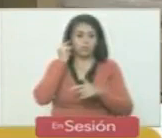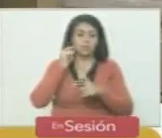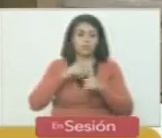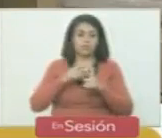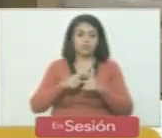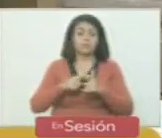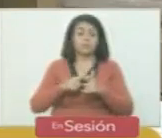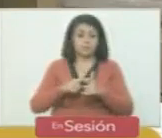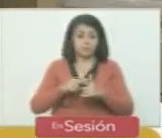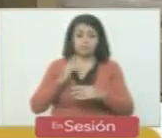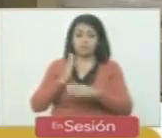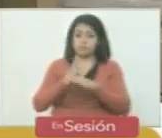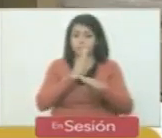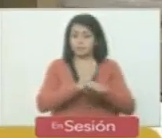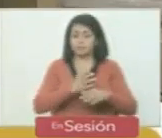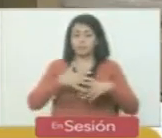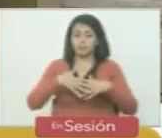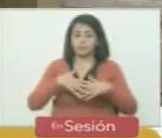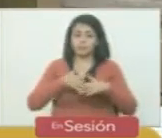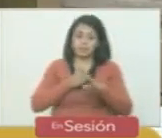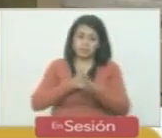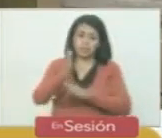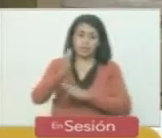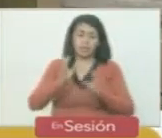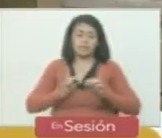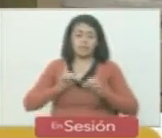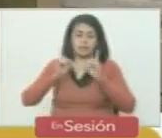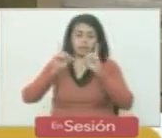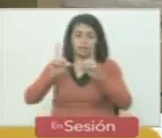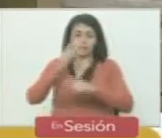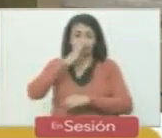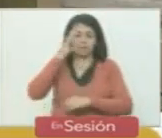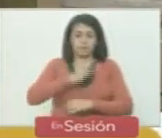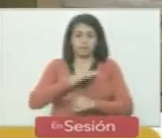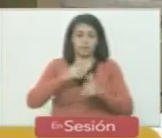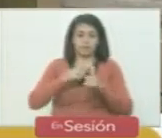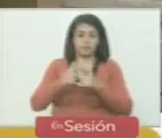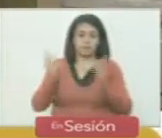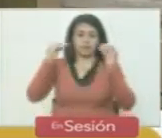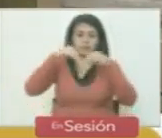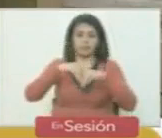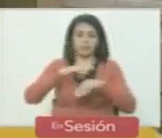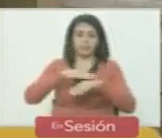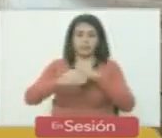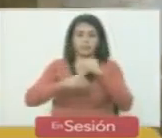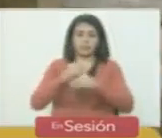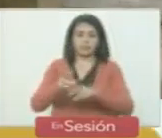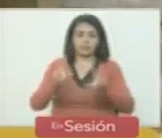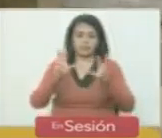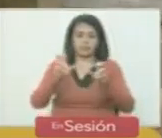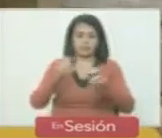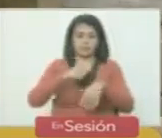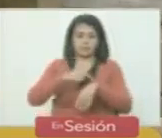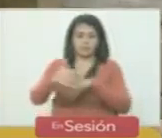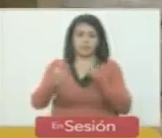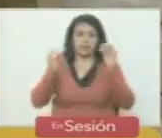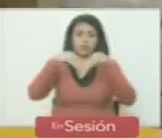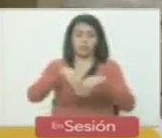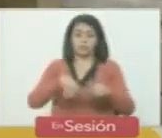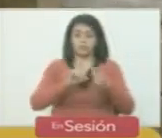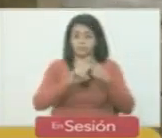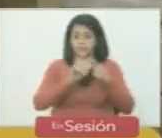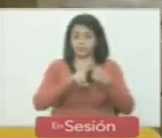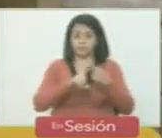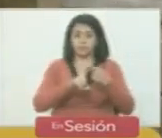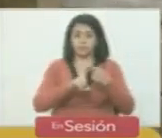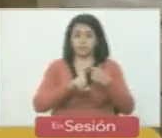indígenas, obstaculizando la marcha hacia la dignificación real en consonancia con esta nueva época. Acuerda,